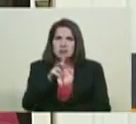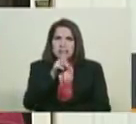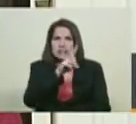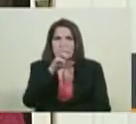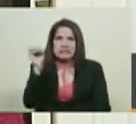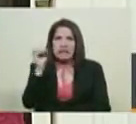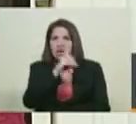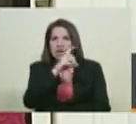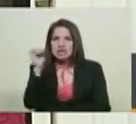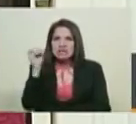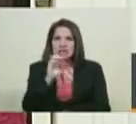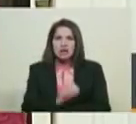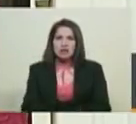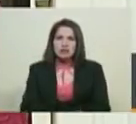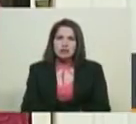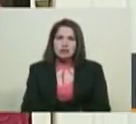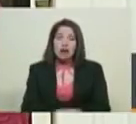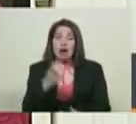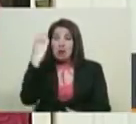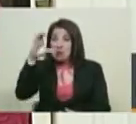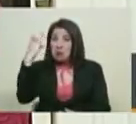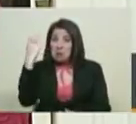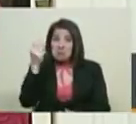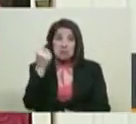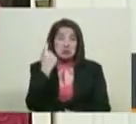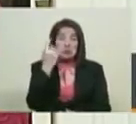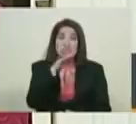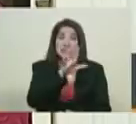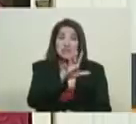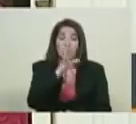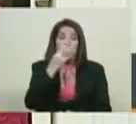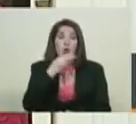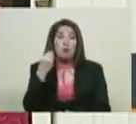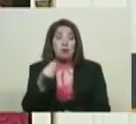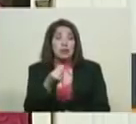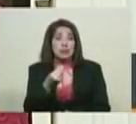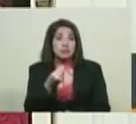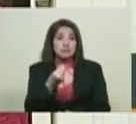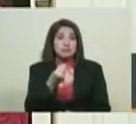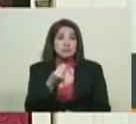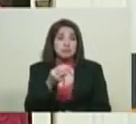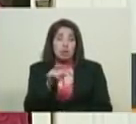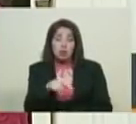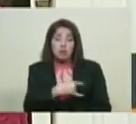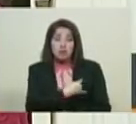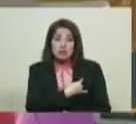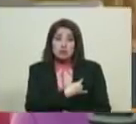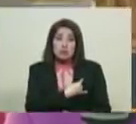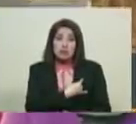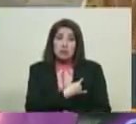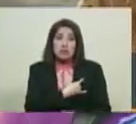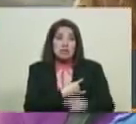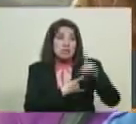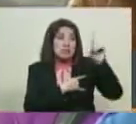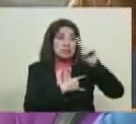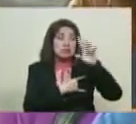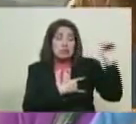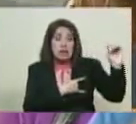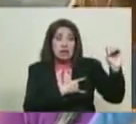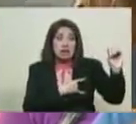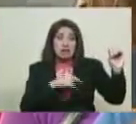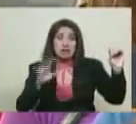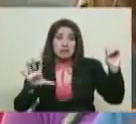100. En Colombia, solo 5 jóvenes en edad de ir a las universidades, 5 de 100,